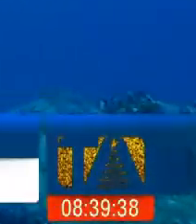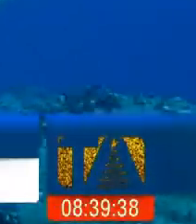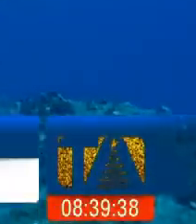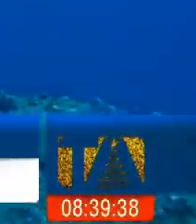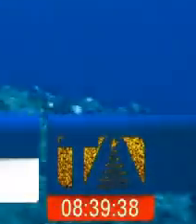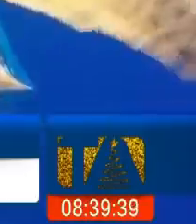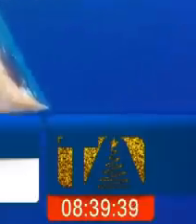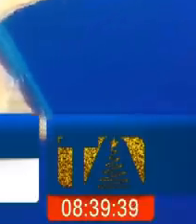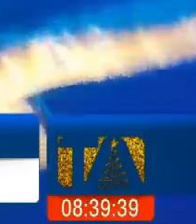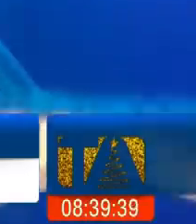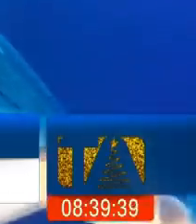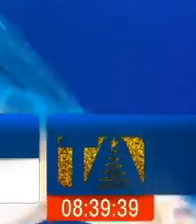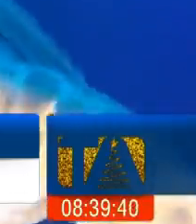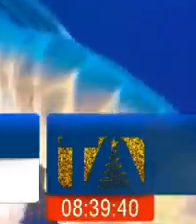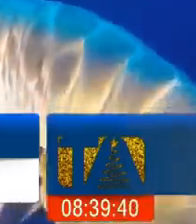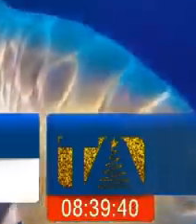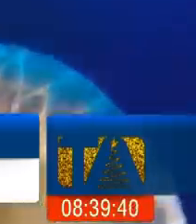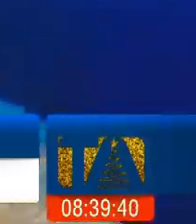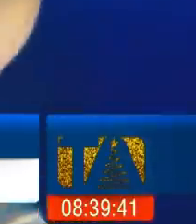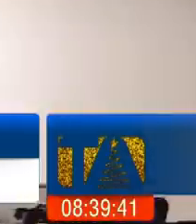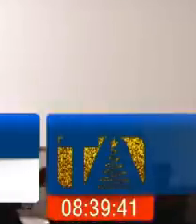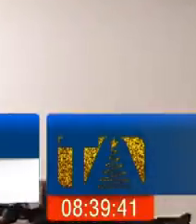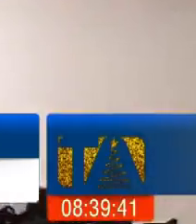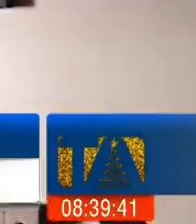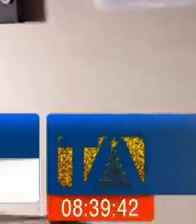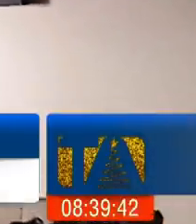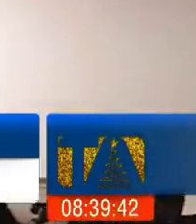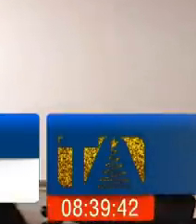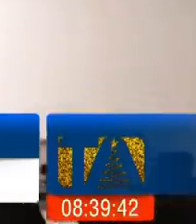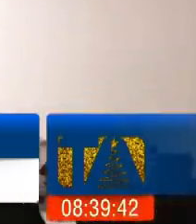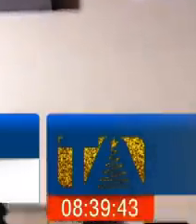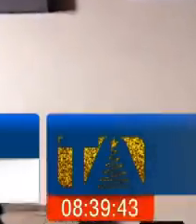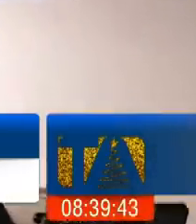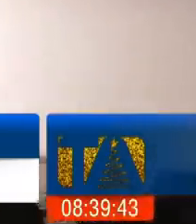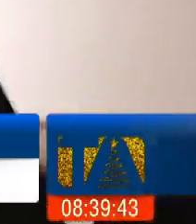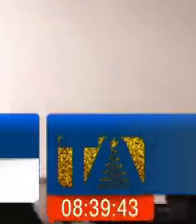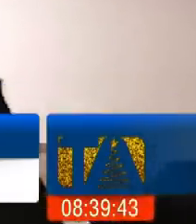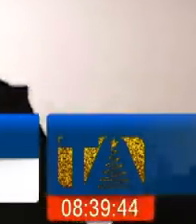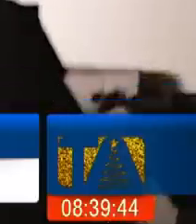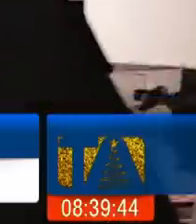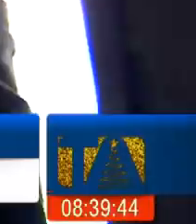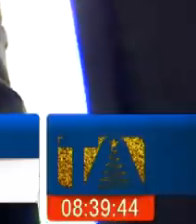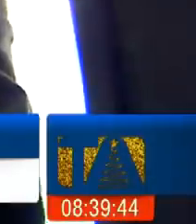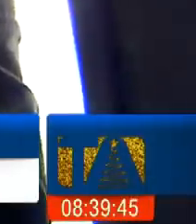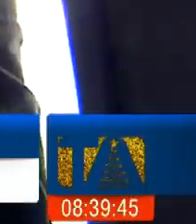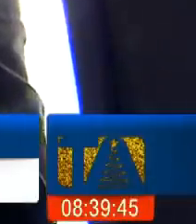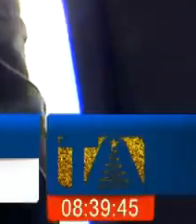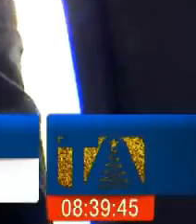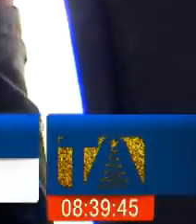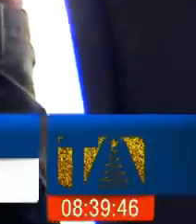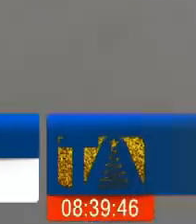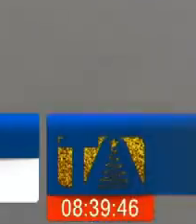El Centro de Control y Vigilancia para el Monitoreo de las Actividades de las Embarcaciones dentro y fuera de la Reserva Marina de Galápagos opera